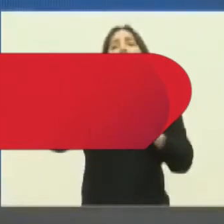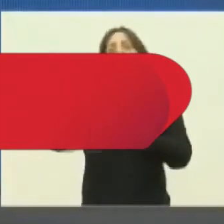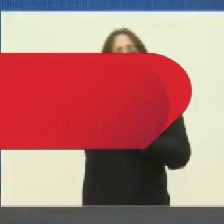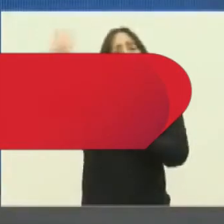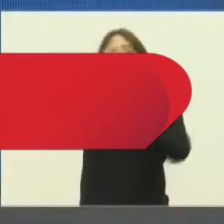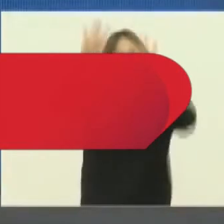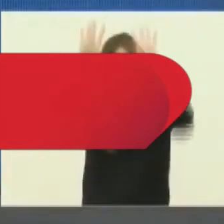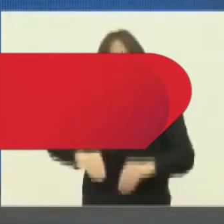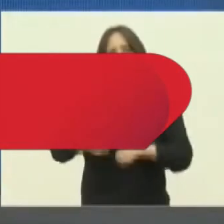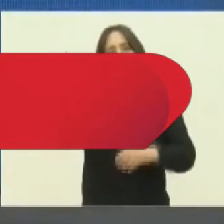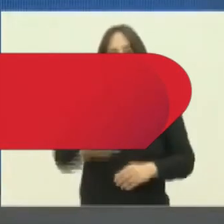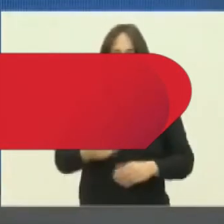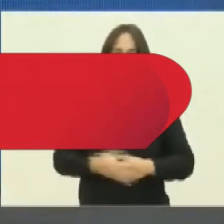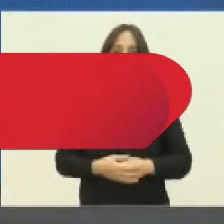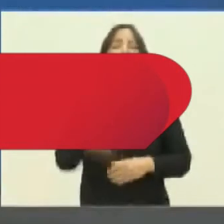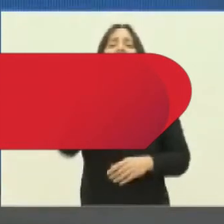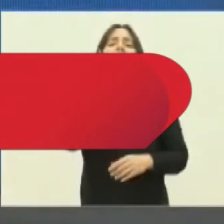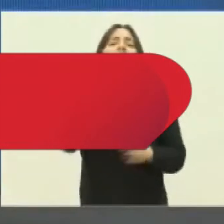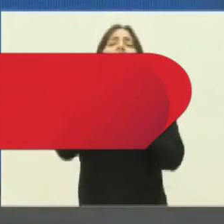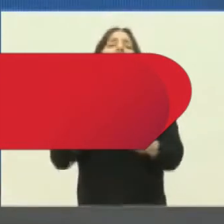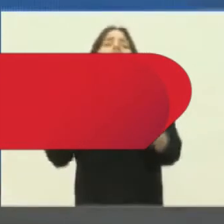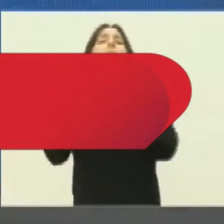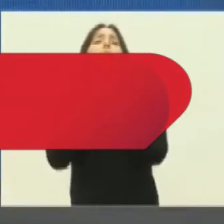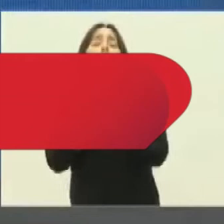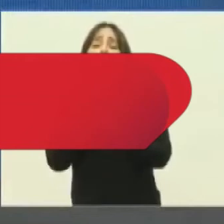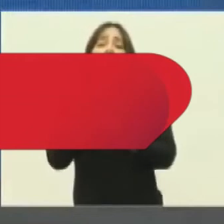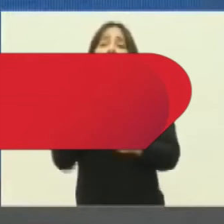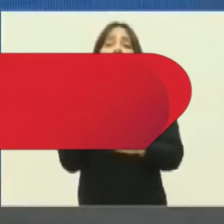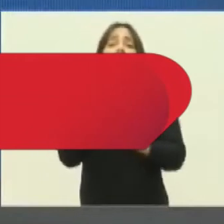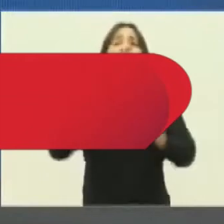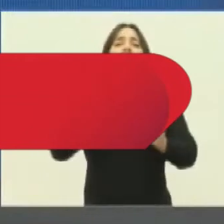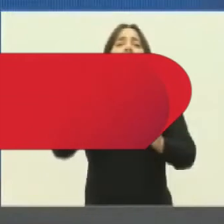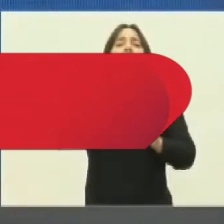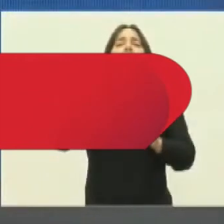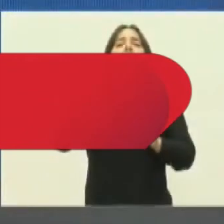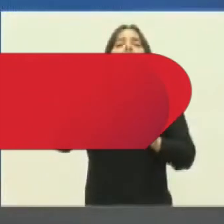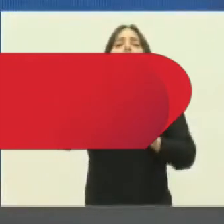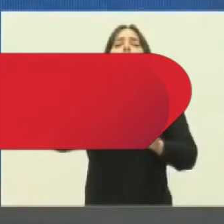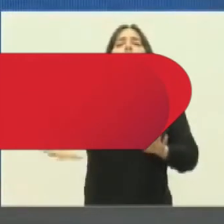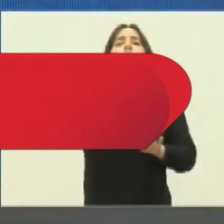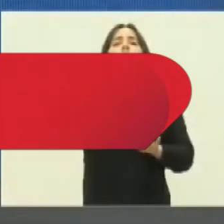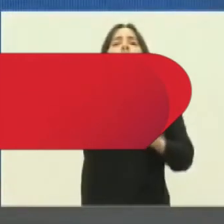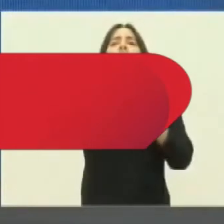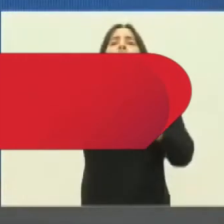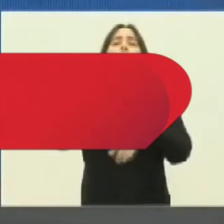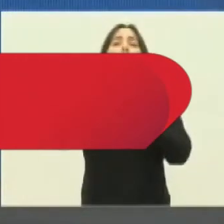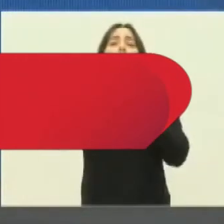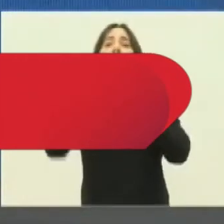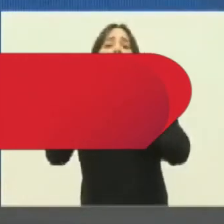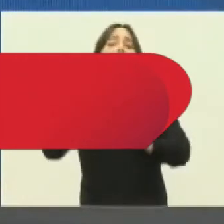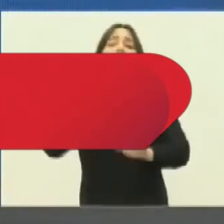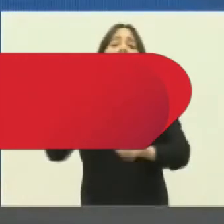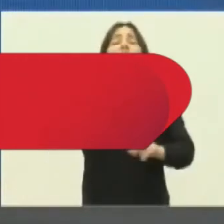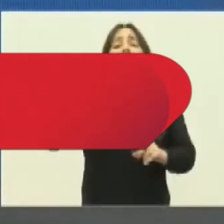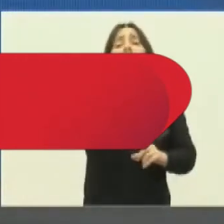deja con un escenario de que tenemos todas las características para que tengamos o todos los años